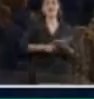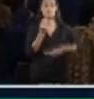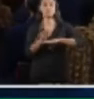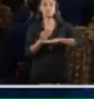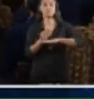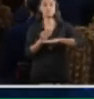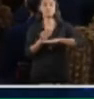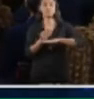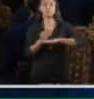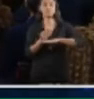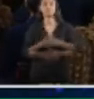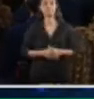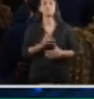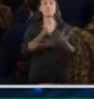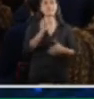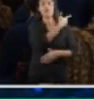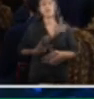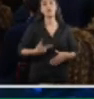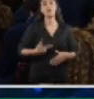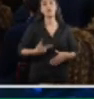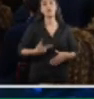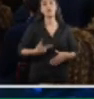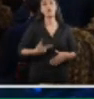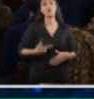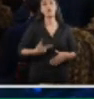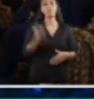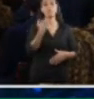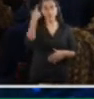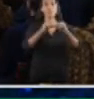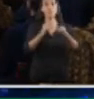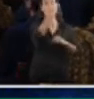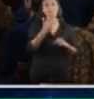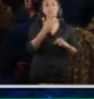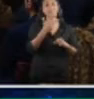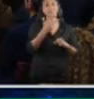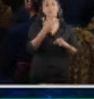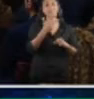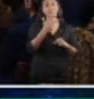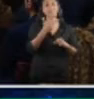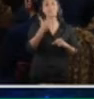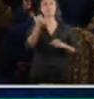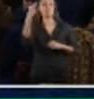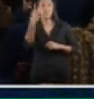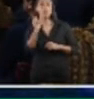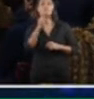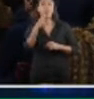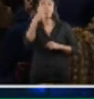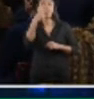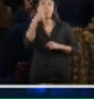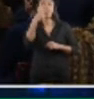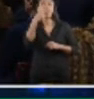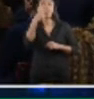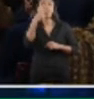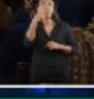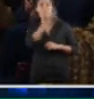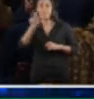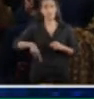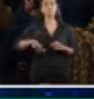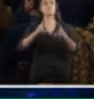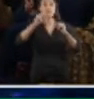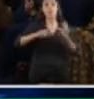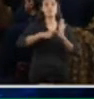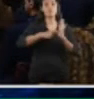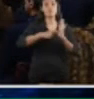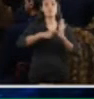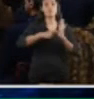la idea es provocar un cambio más profundo, porque evidentemente al decir de